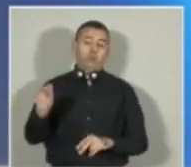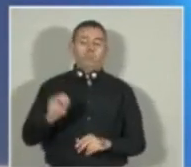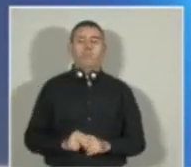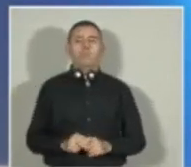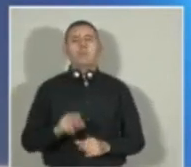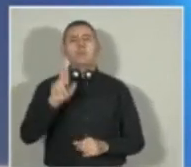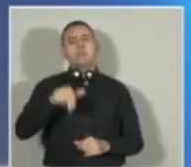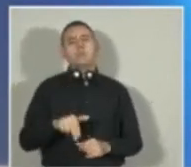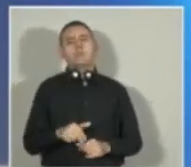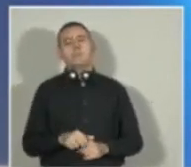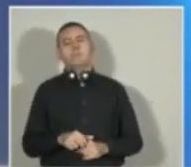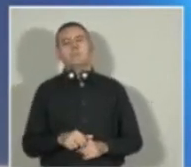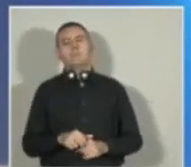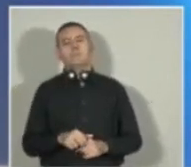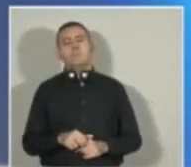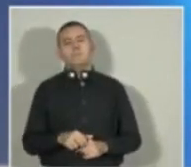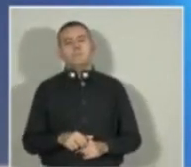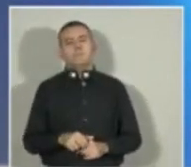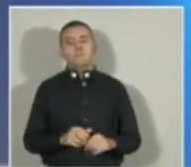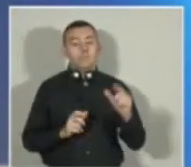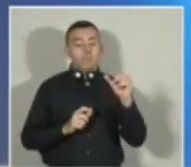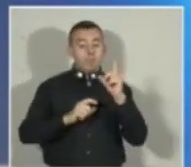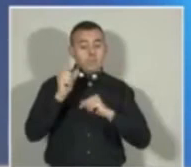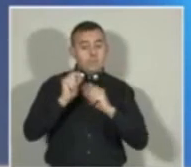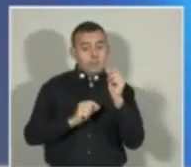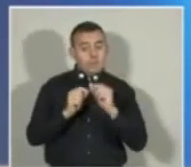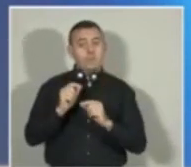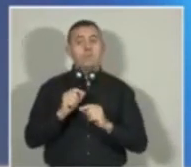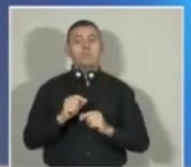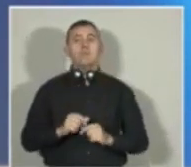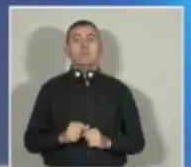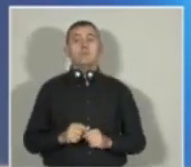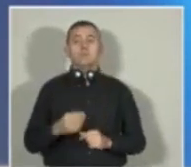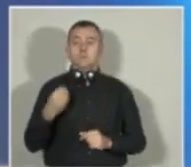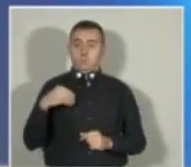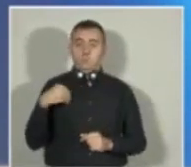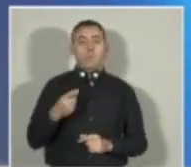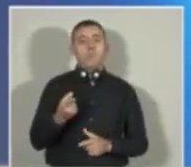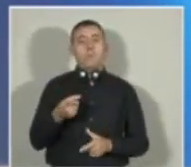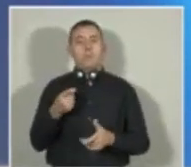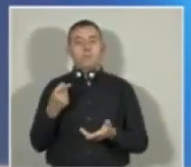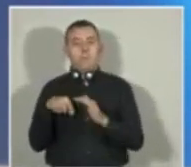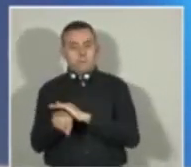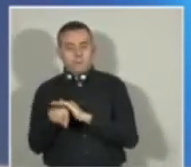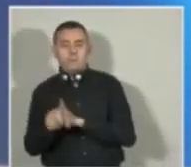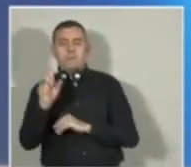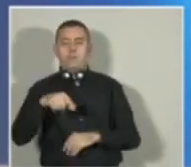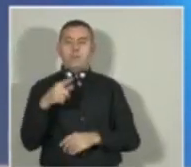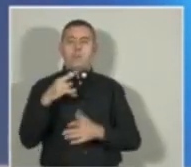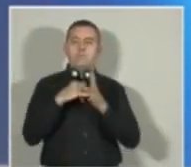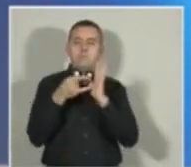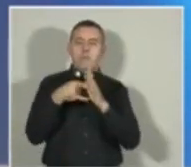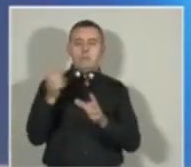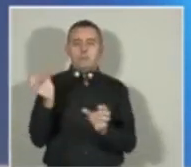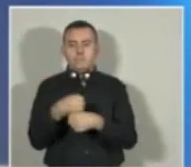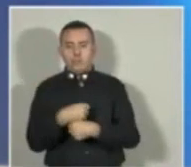clientes, CaixaBank Asset Management y VidaCaixa Planes de Pensiones, se excluyen inversiones en capital